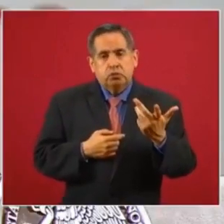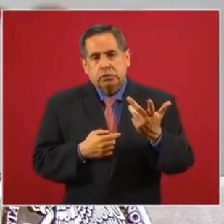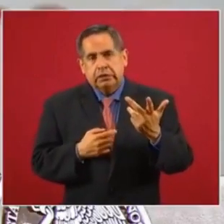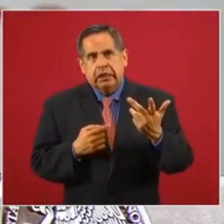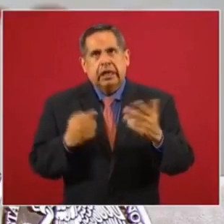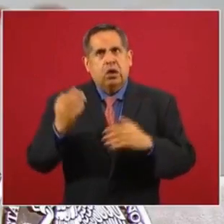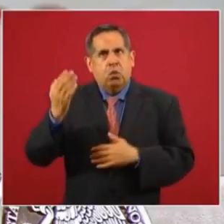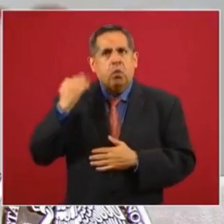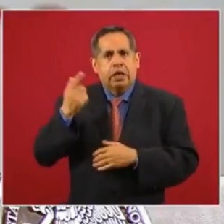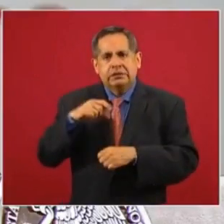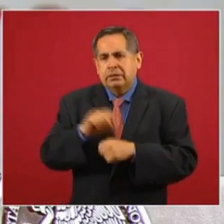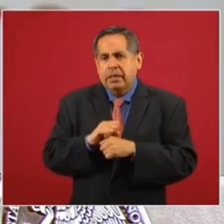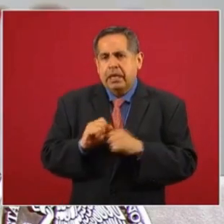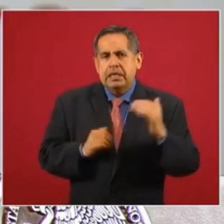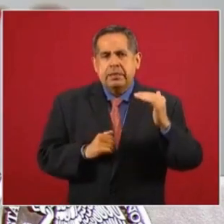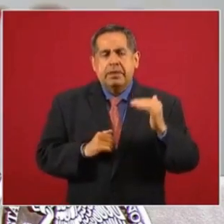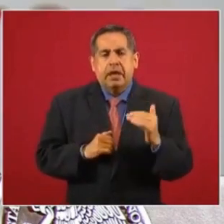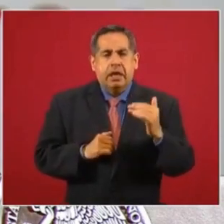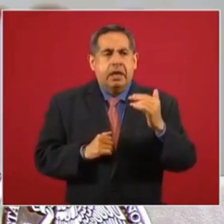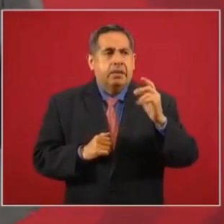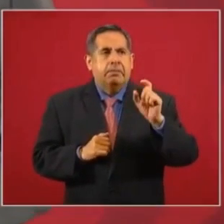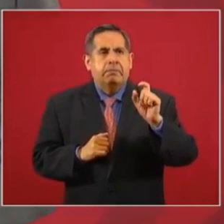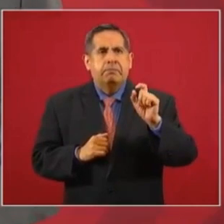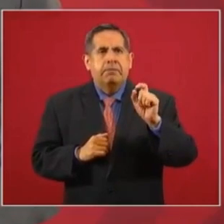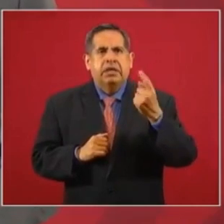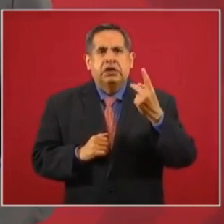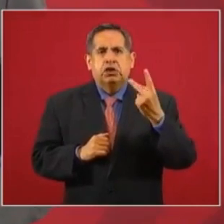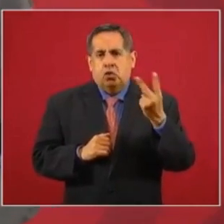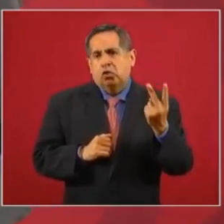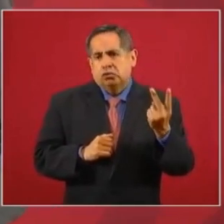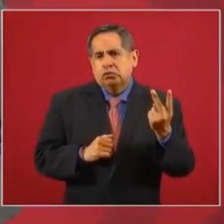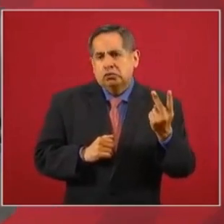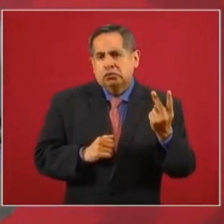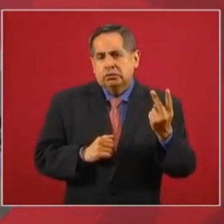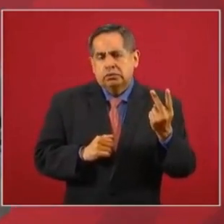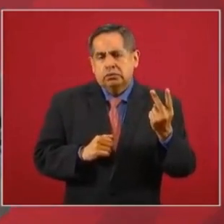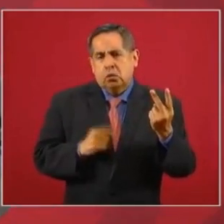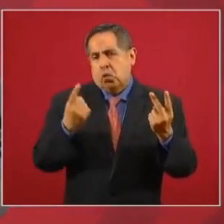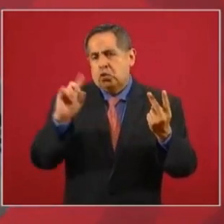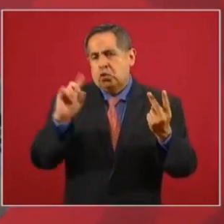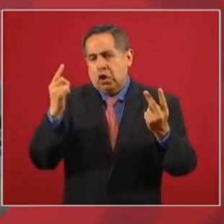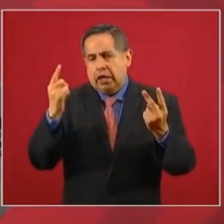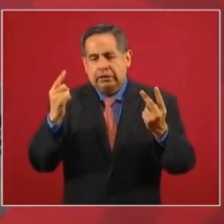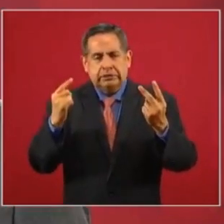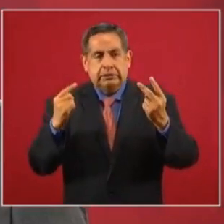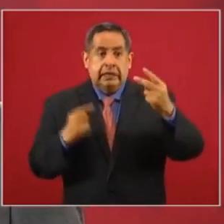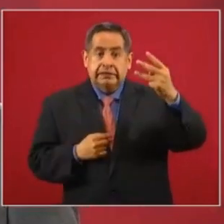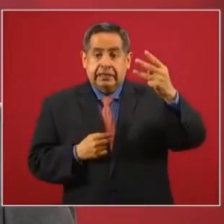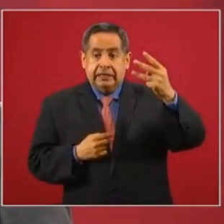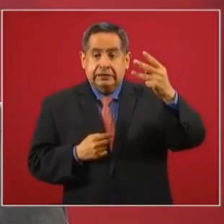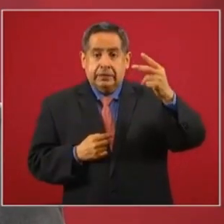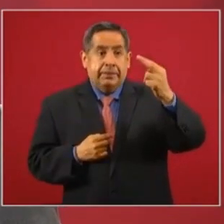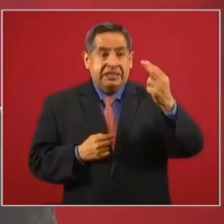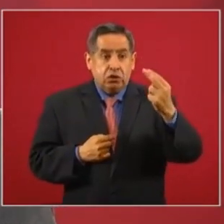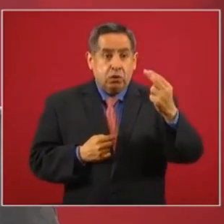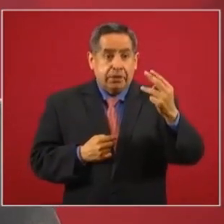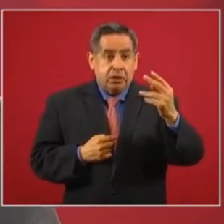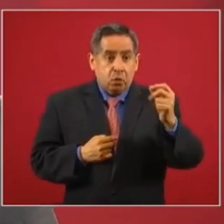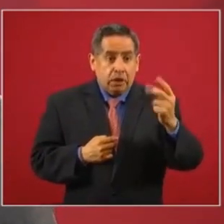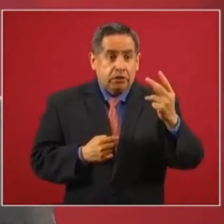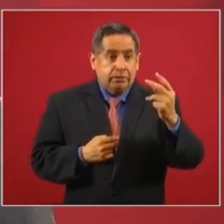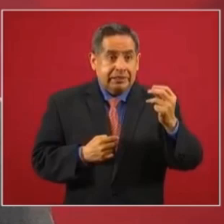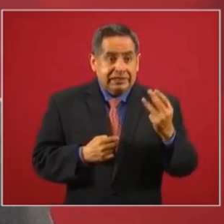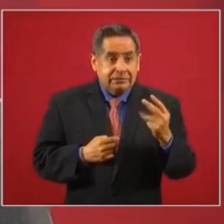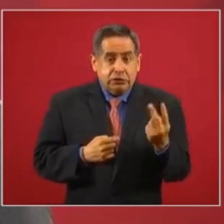bajó de 22 pesos por dólar, estamos hablando de 3 pesos, eso